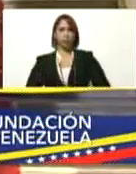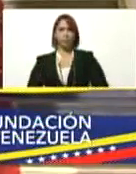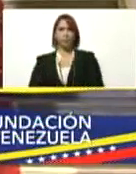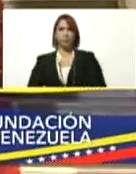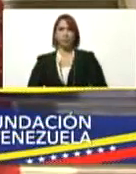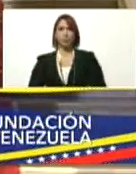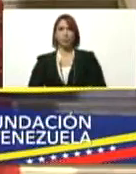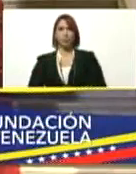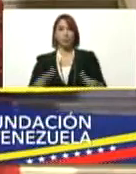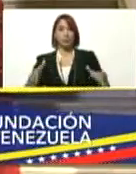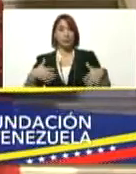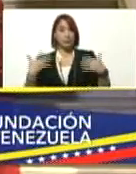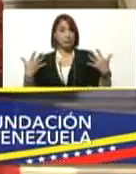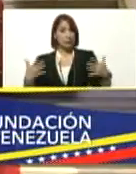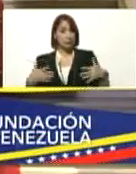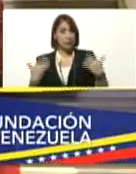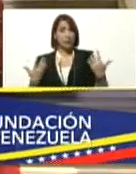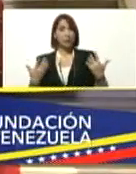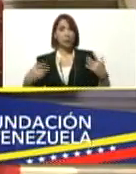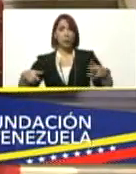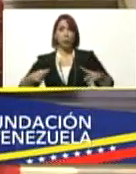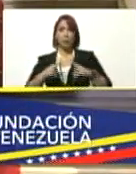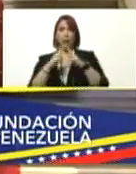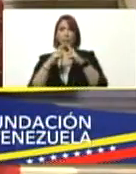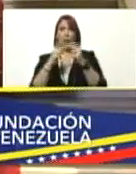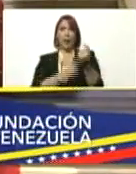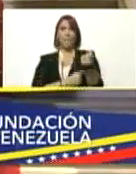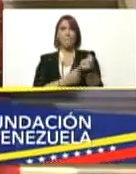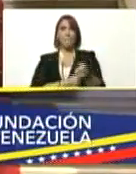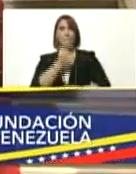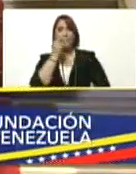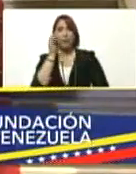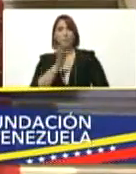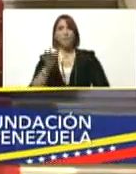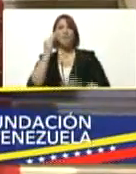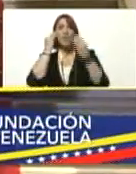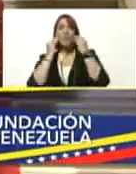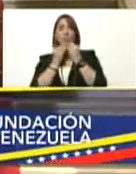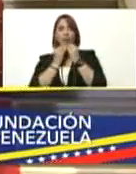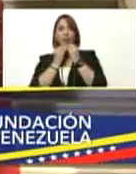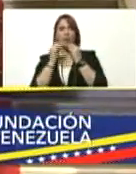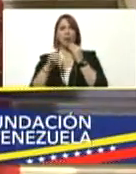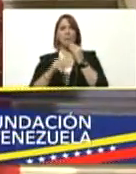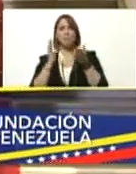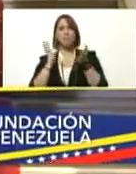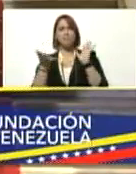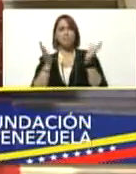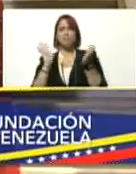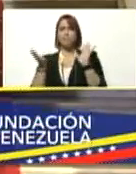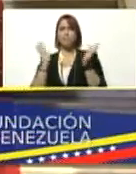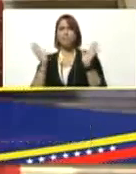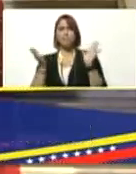la alegría de encontrarnos con Raúl y compartir,